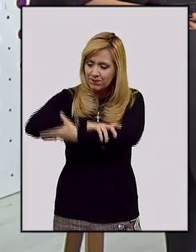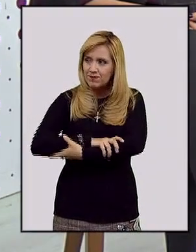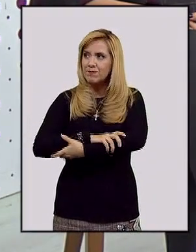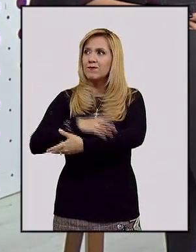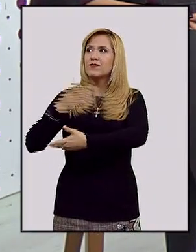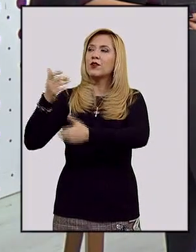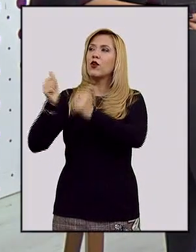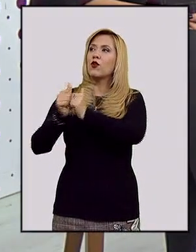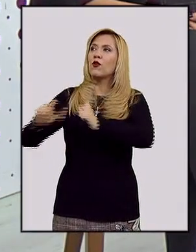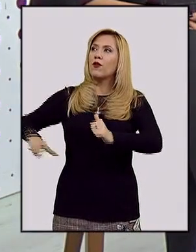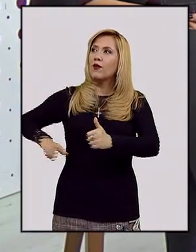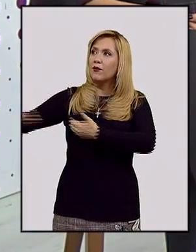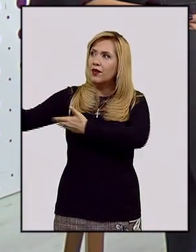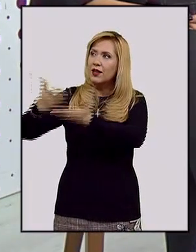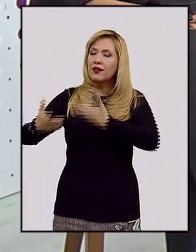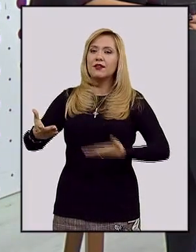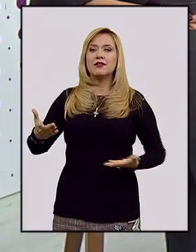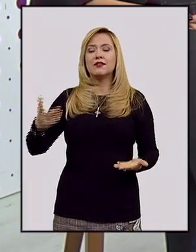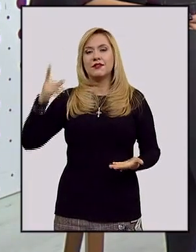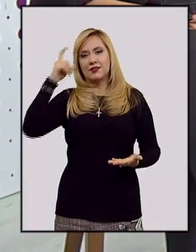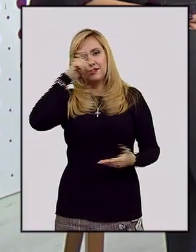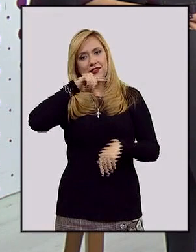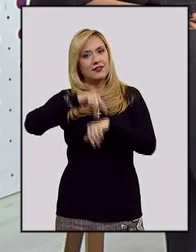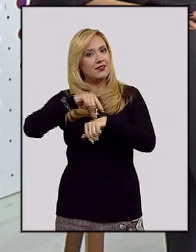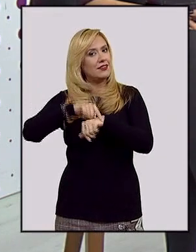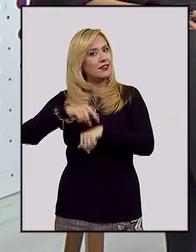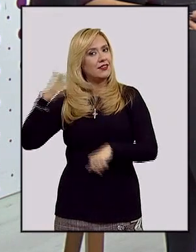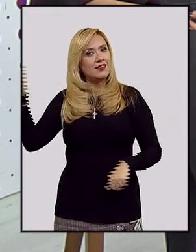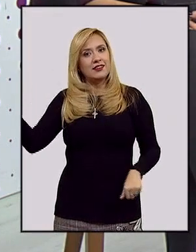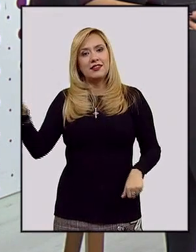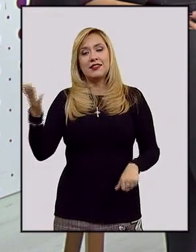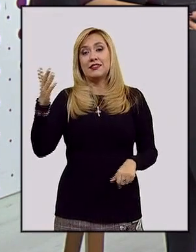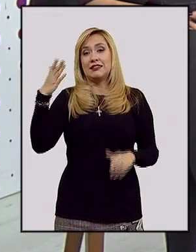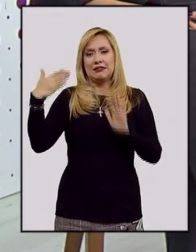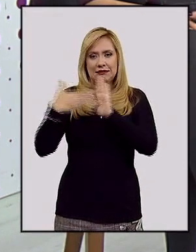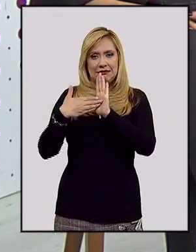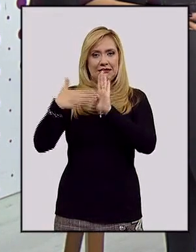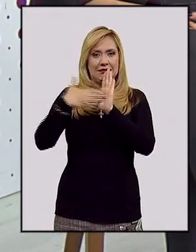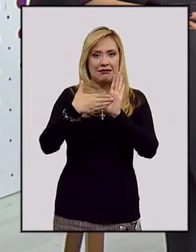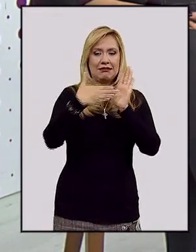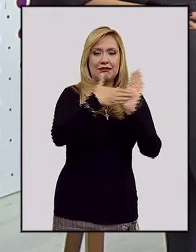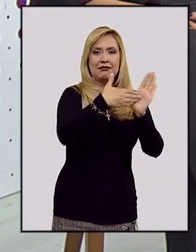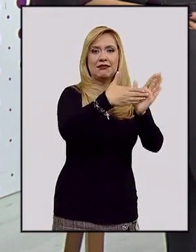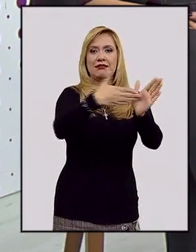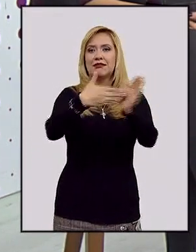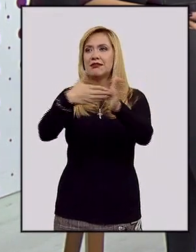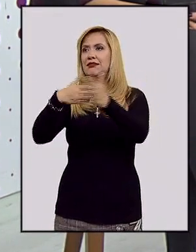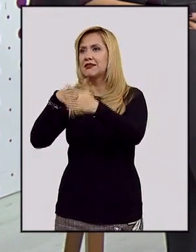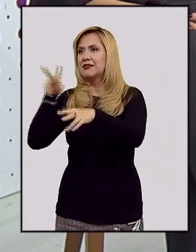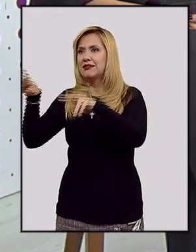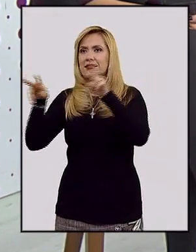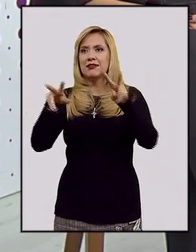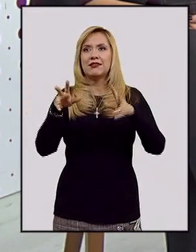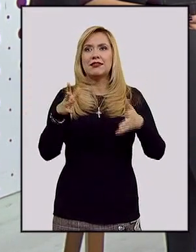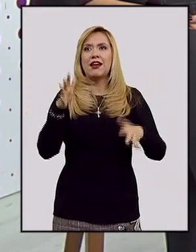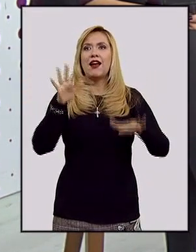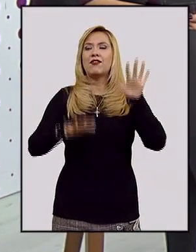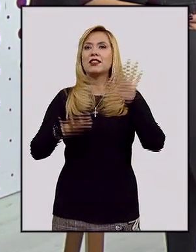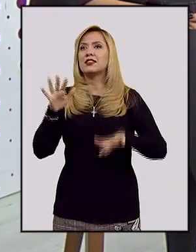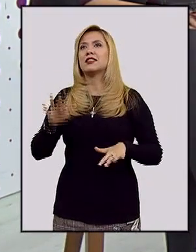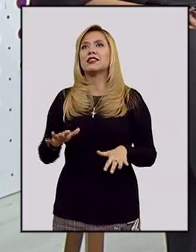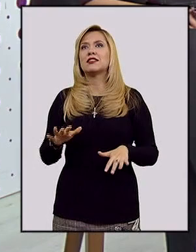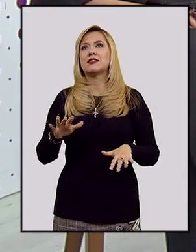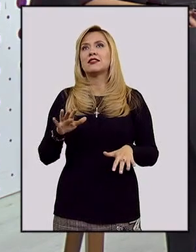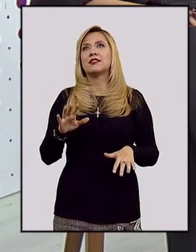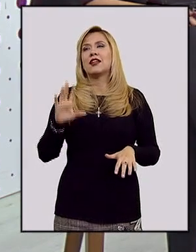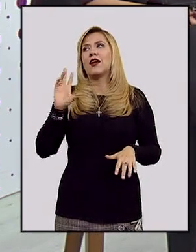de Salud y claro, te enfrentas a una serie de obstáculos que muchas veces ni siquiera dependen de la voluntad